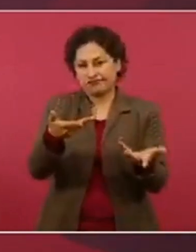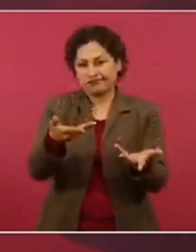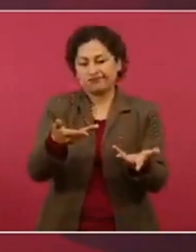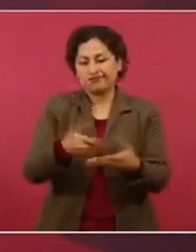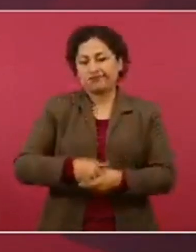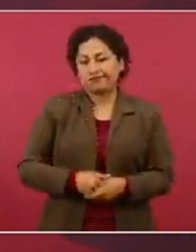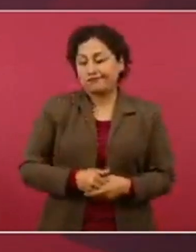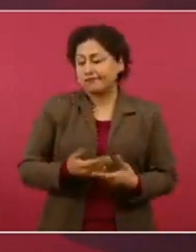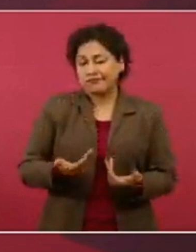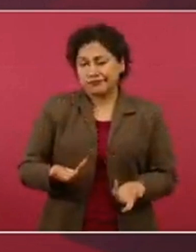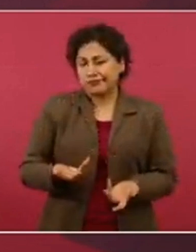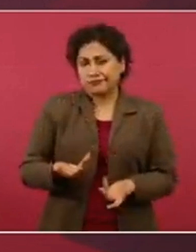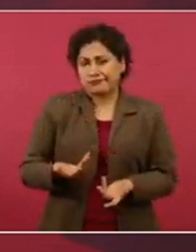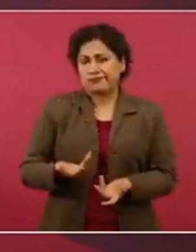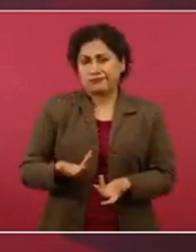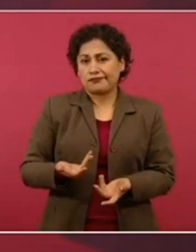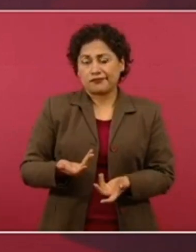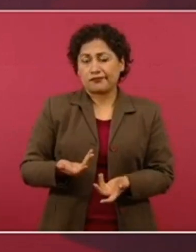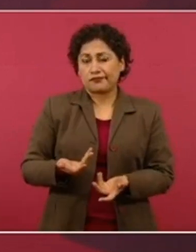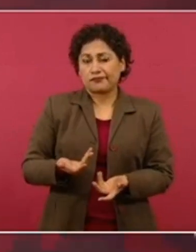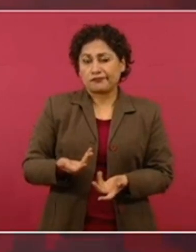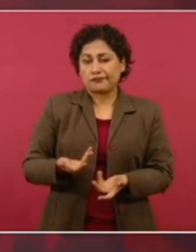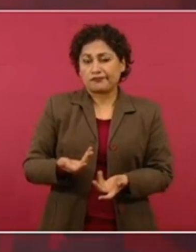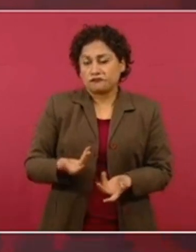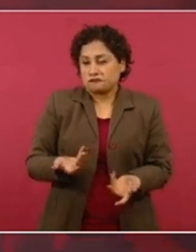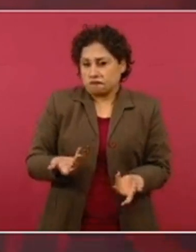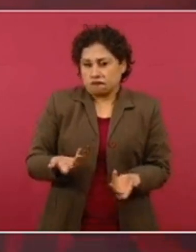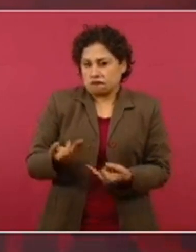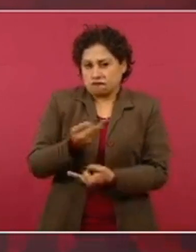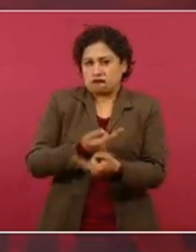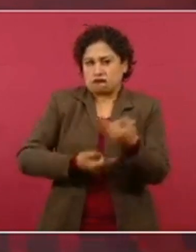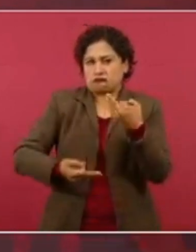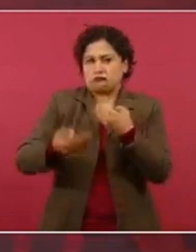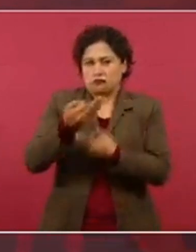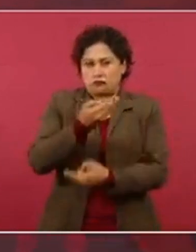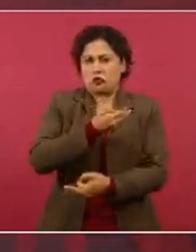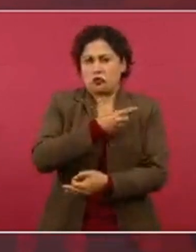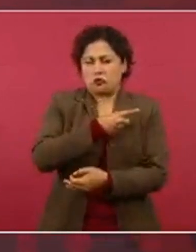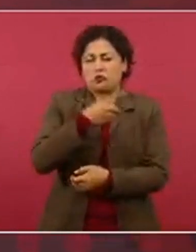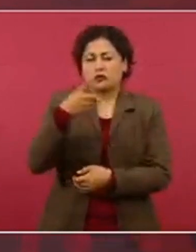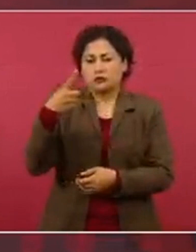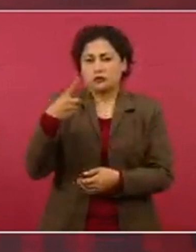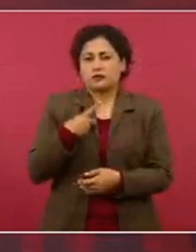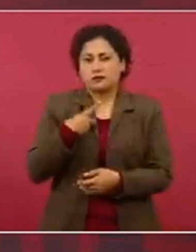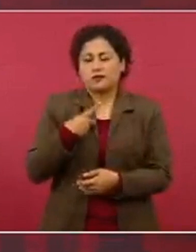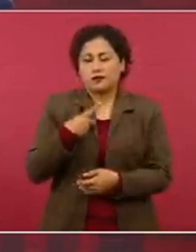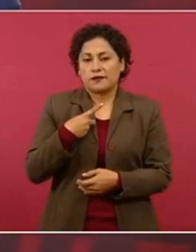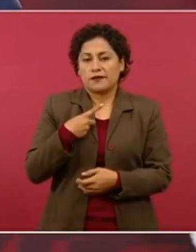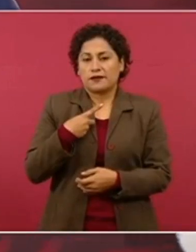Y sí, todos tenemos la obligación de